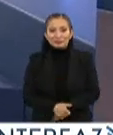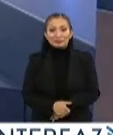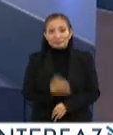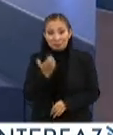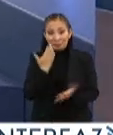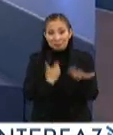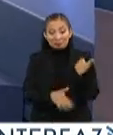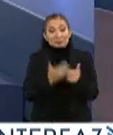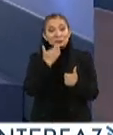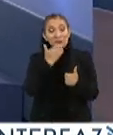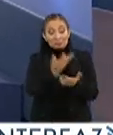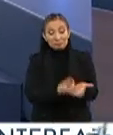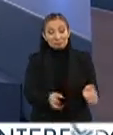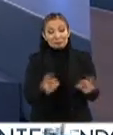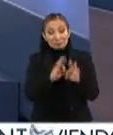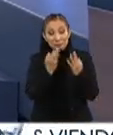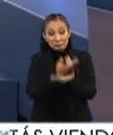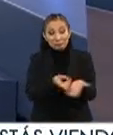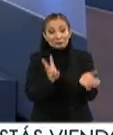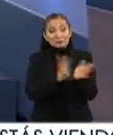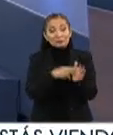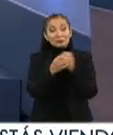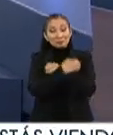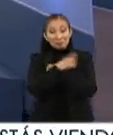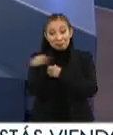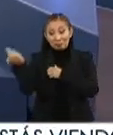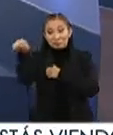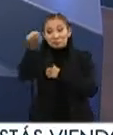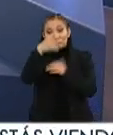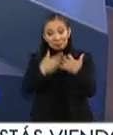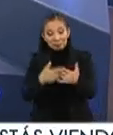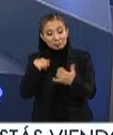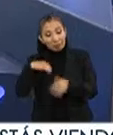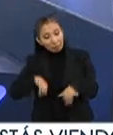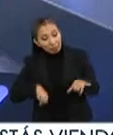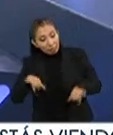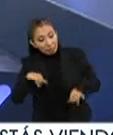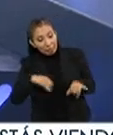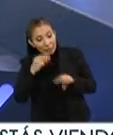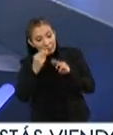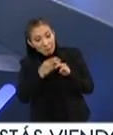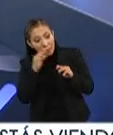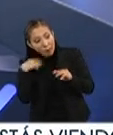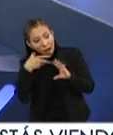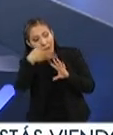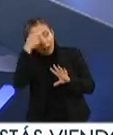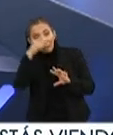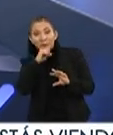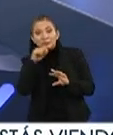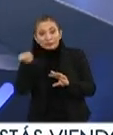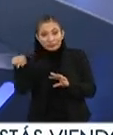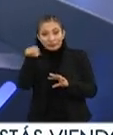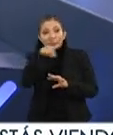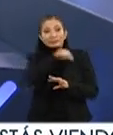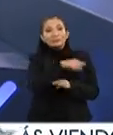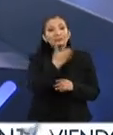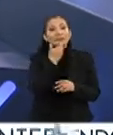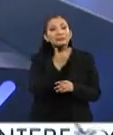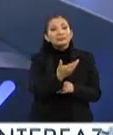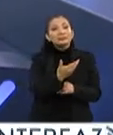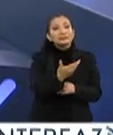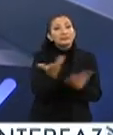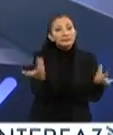modelo exitosísimo que ha despertado el interés de muchas empresas alrededor de todo el mundo y que se está haciendo incluso de